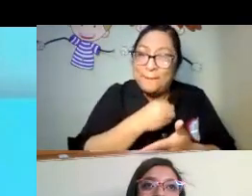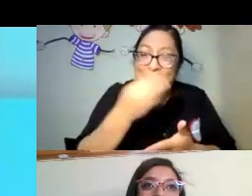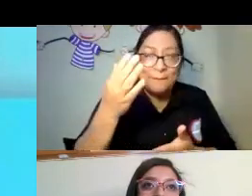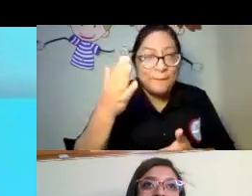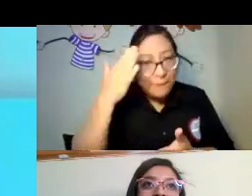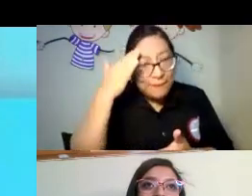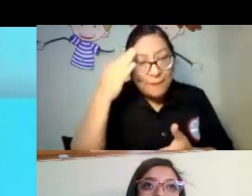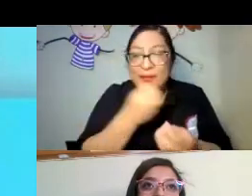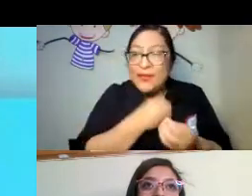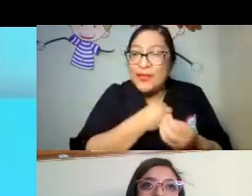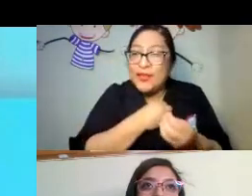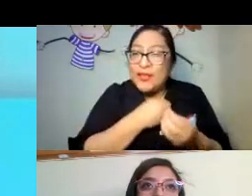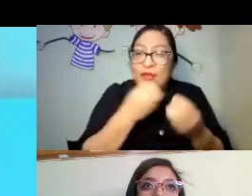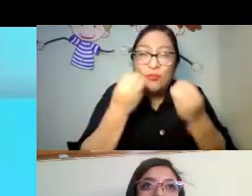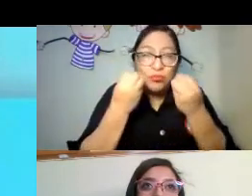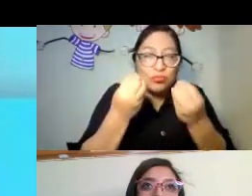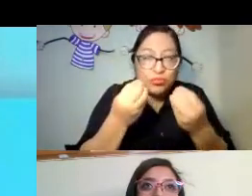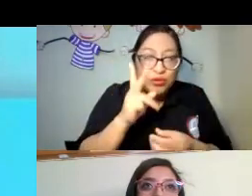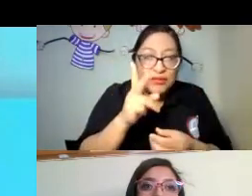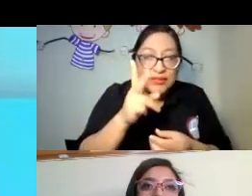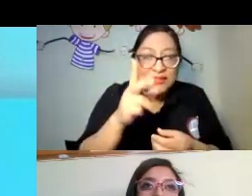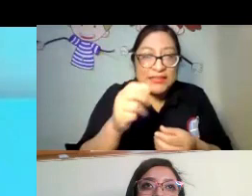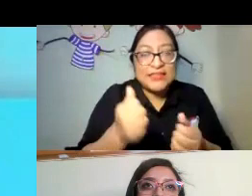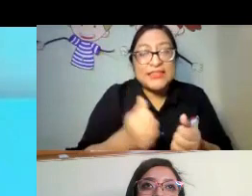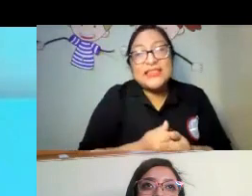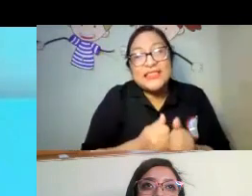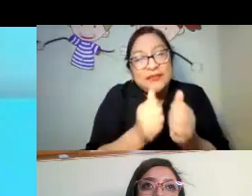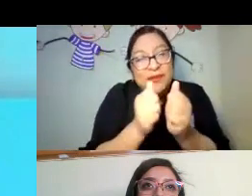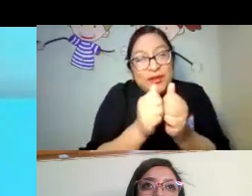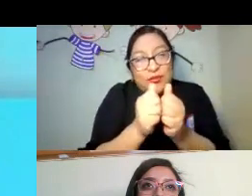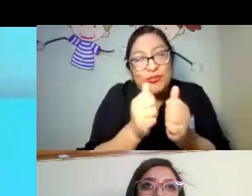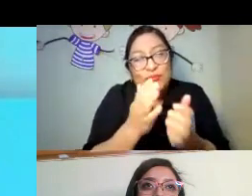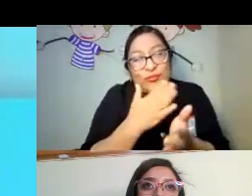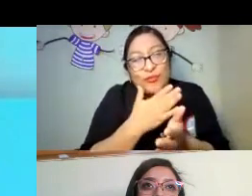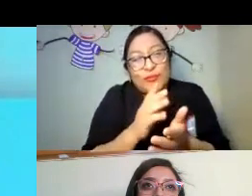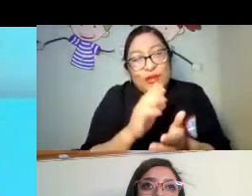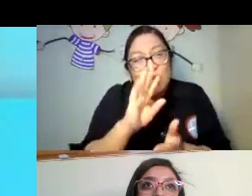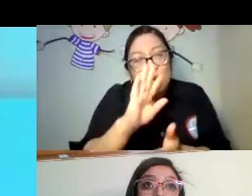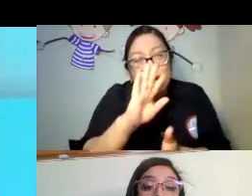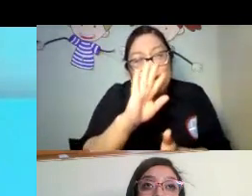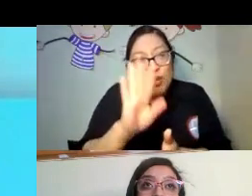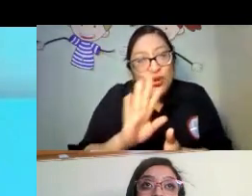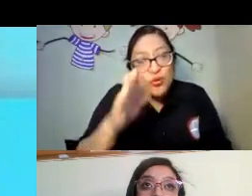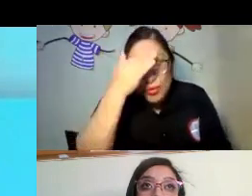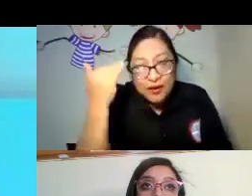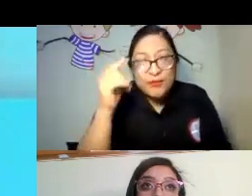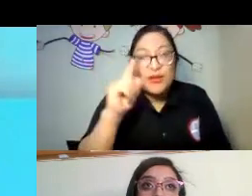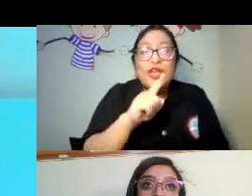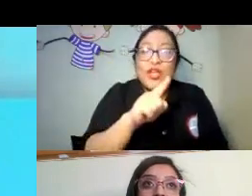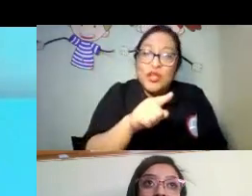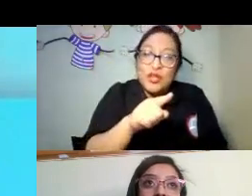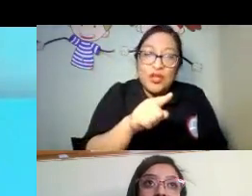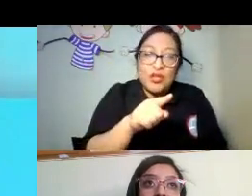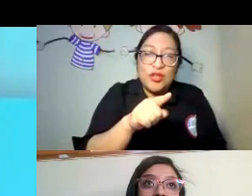¿viste? Siempre contarás conmigo. Y nunca olvides que tú no tienes